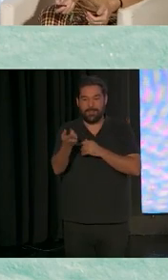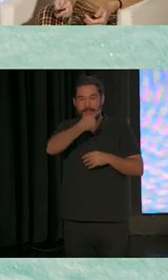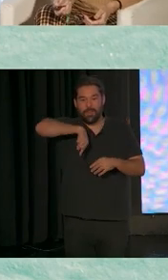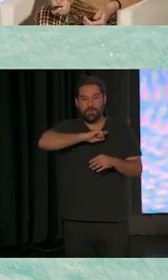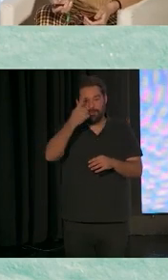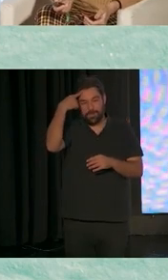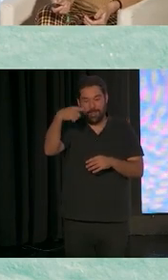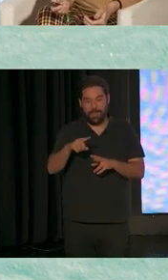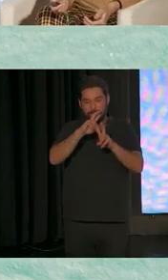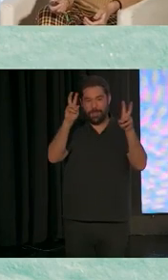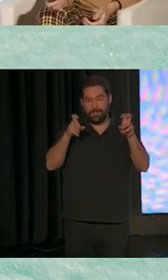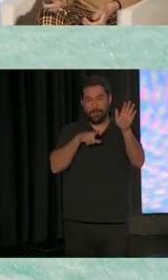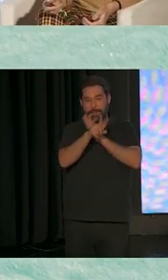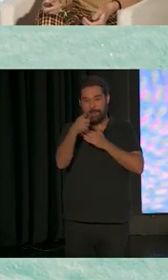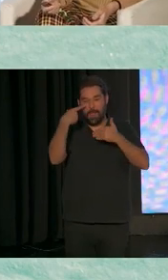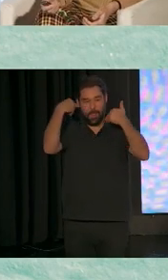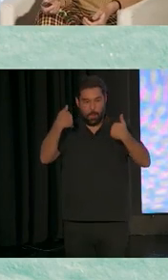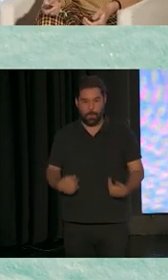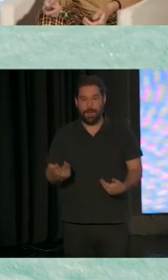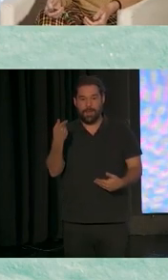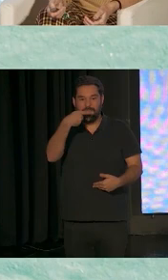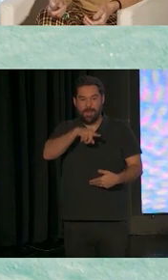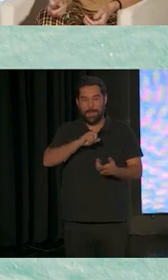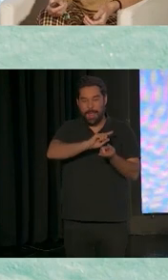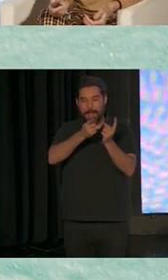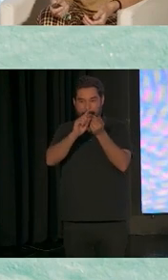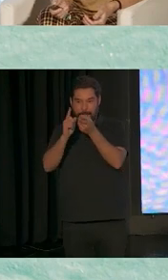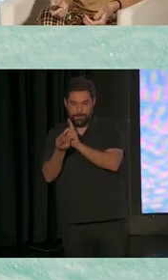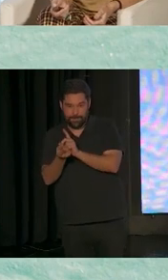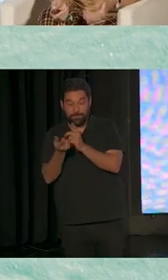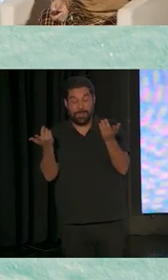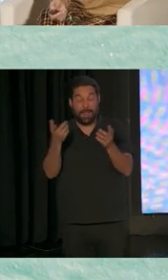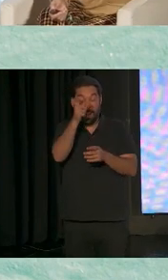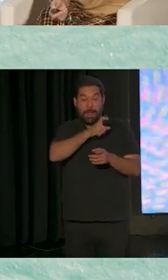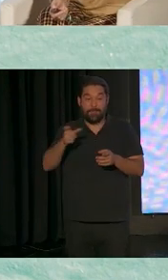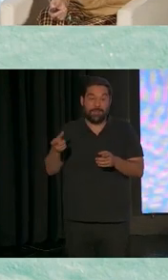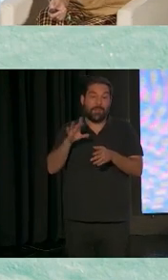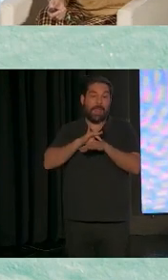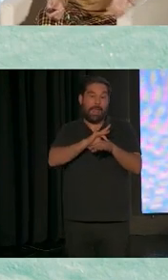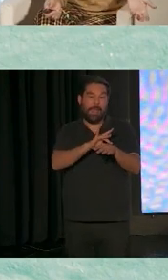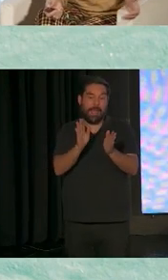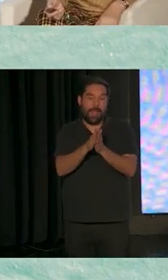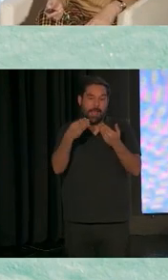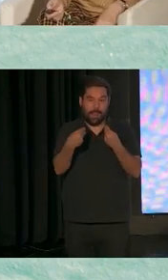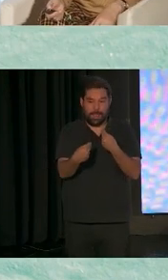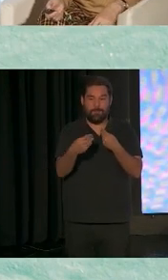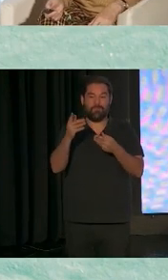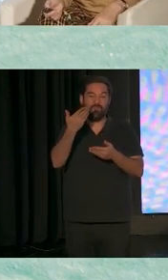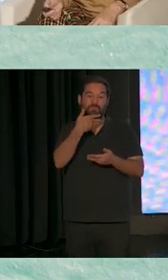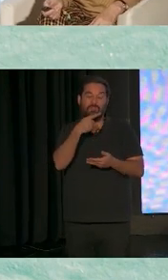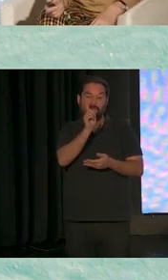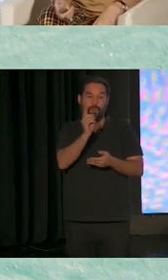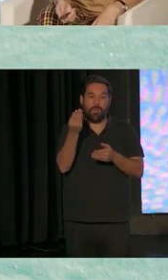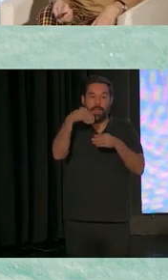sobre el desarrollo humano y su sus alteraciones para quien no conozca esta guía que está disponible en la web de plena